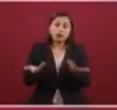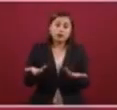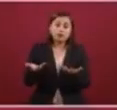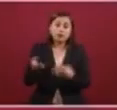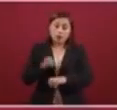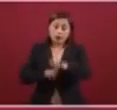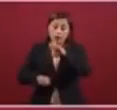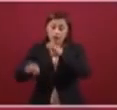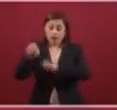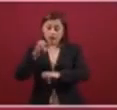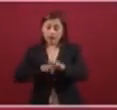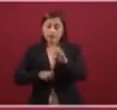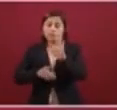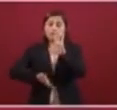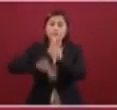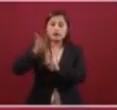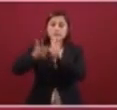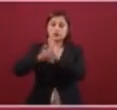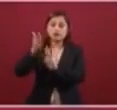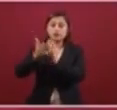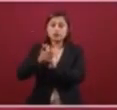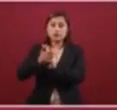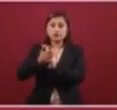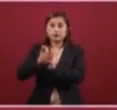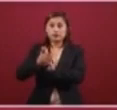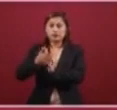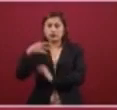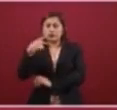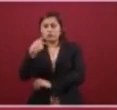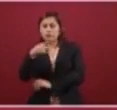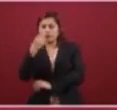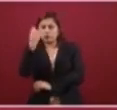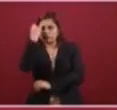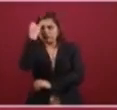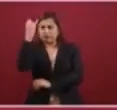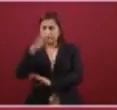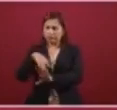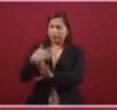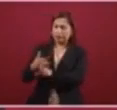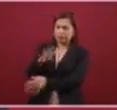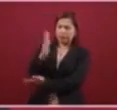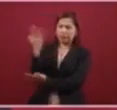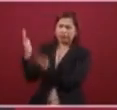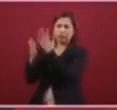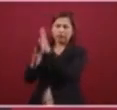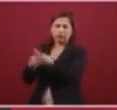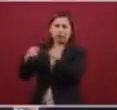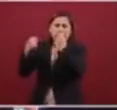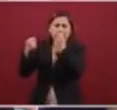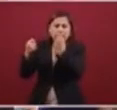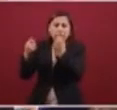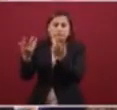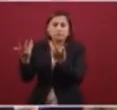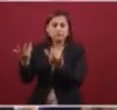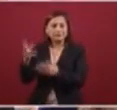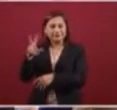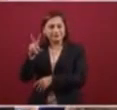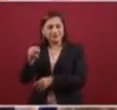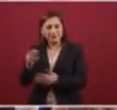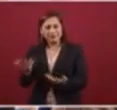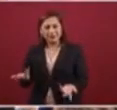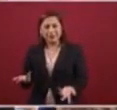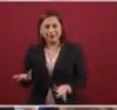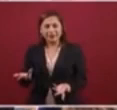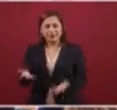va a querer destruir el medio ambiente ya eso también